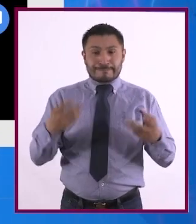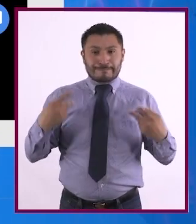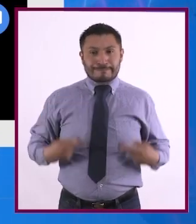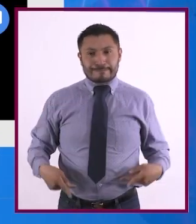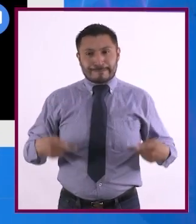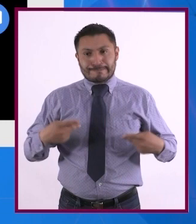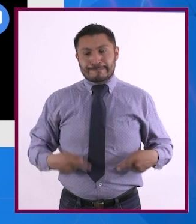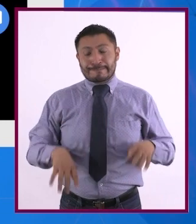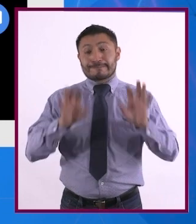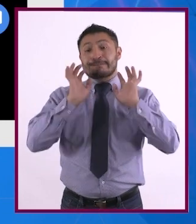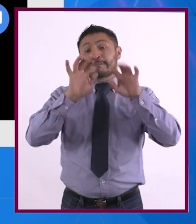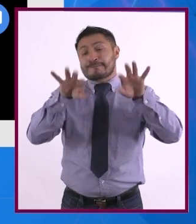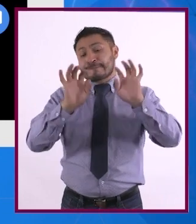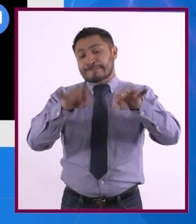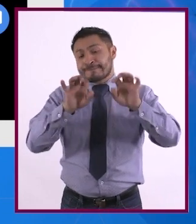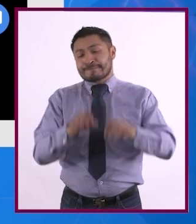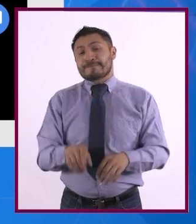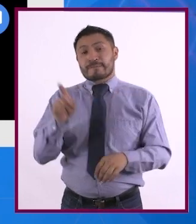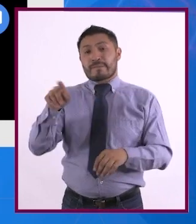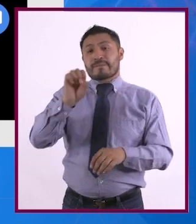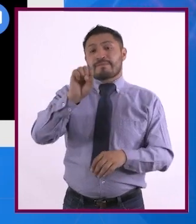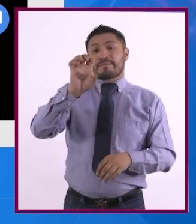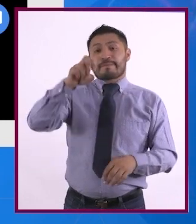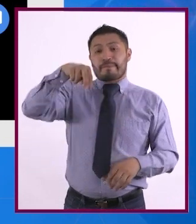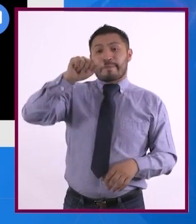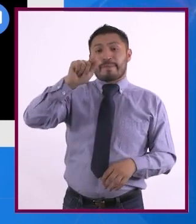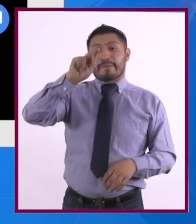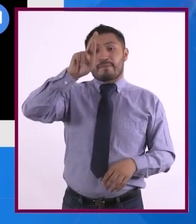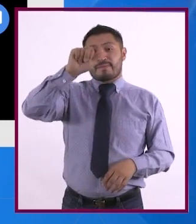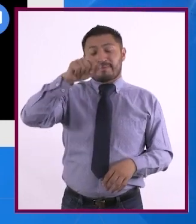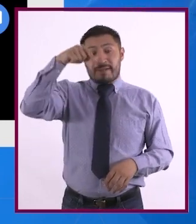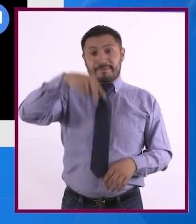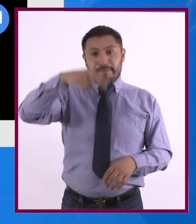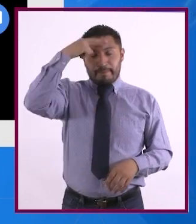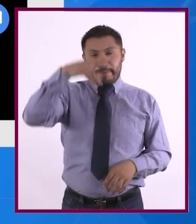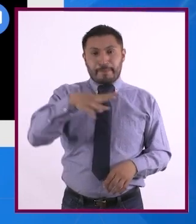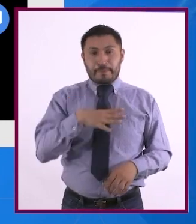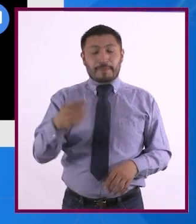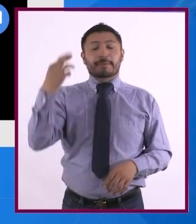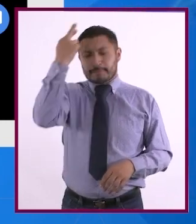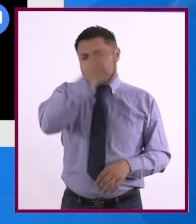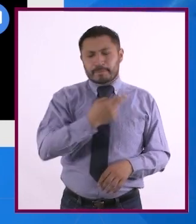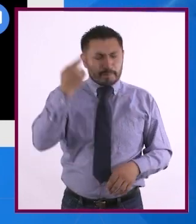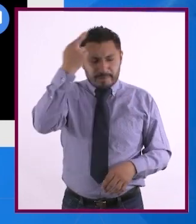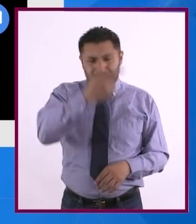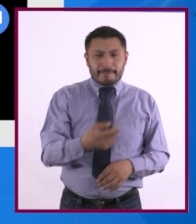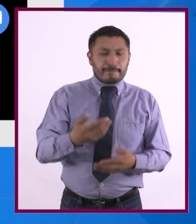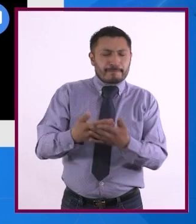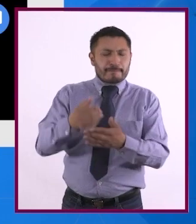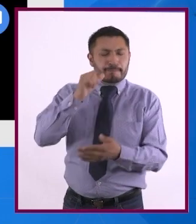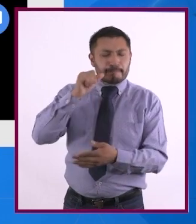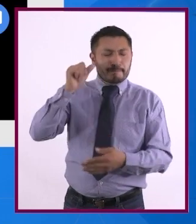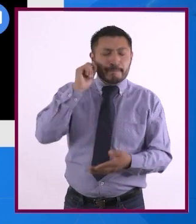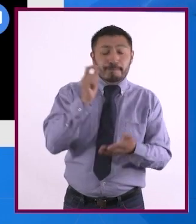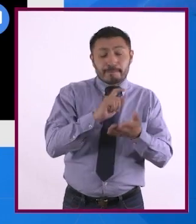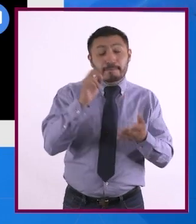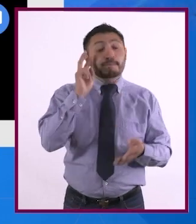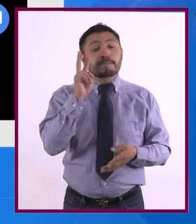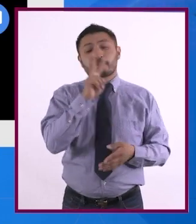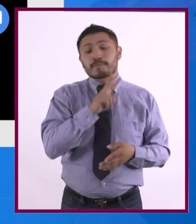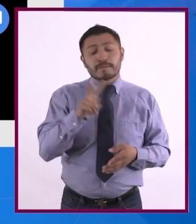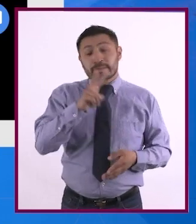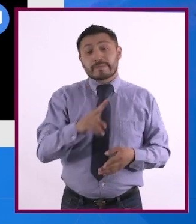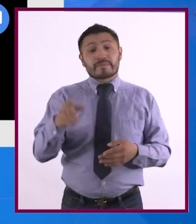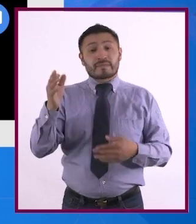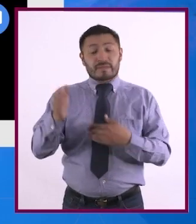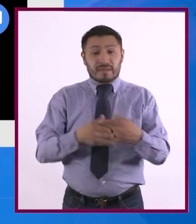personas que se registran en el Senatra en nuestro país. Particularmente estaba revisando unas cifras el día de ayer y la última actualización